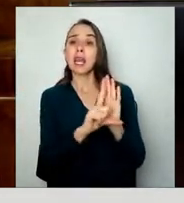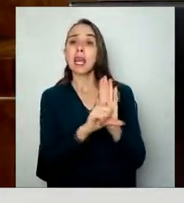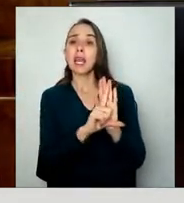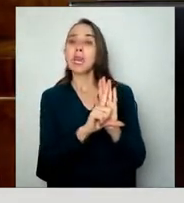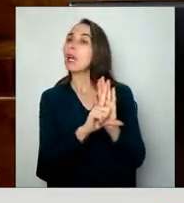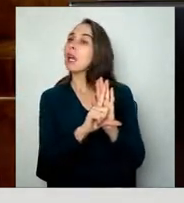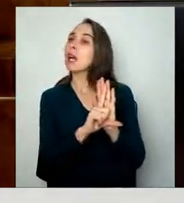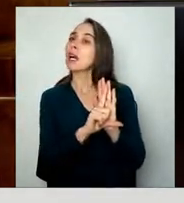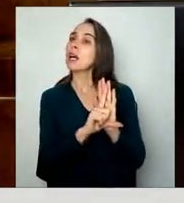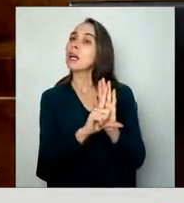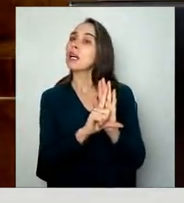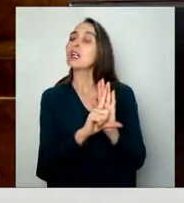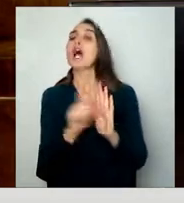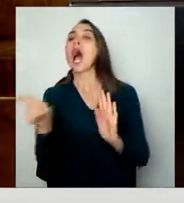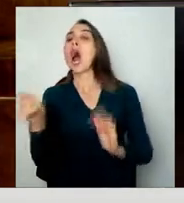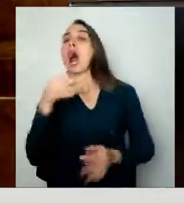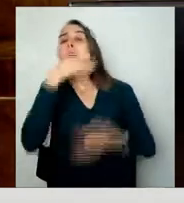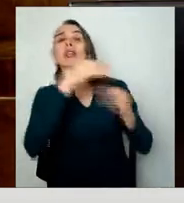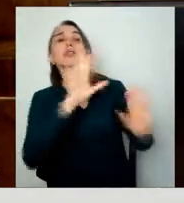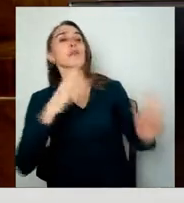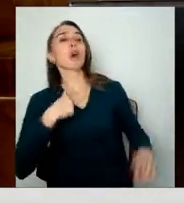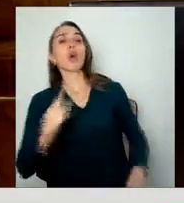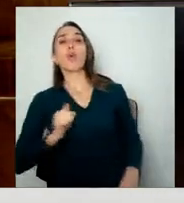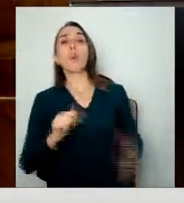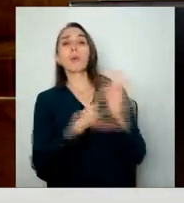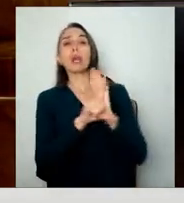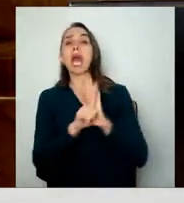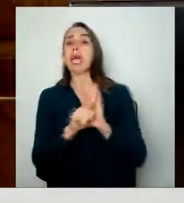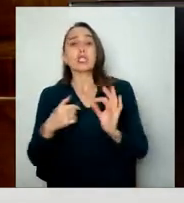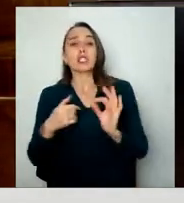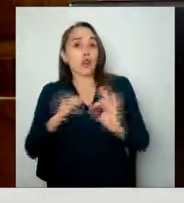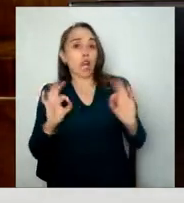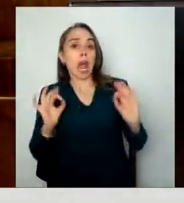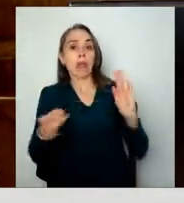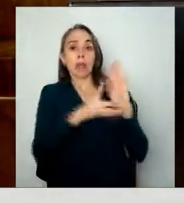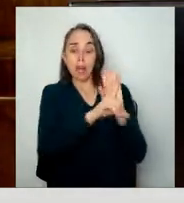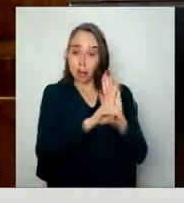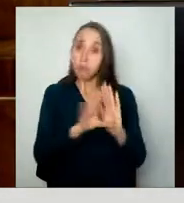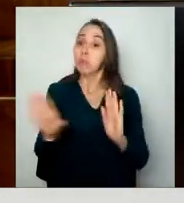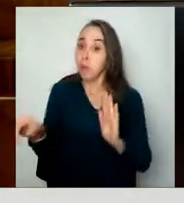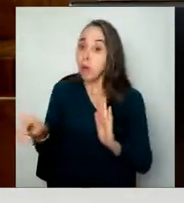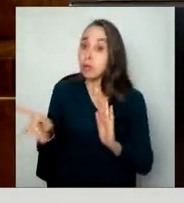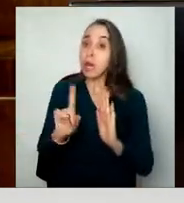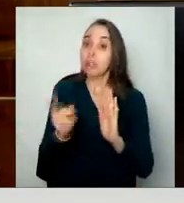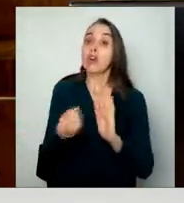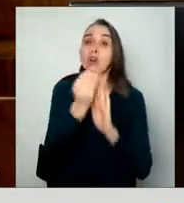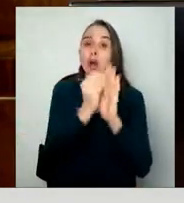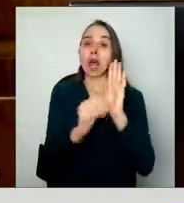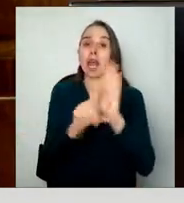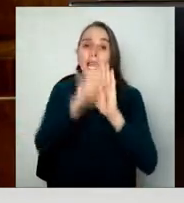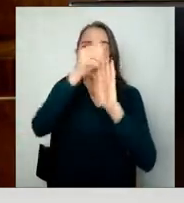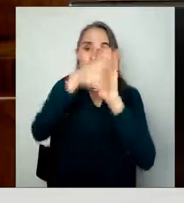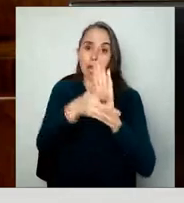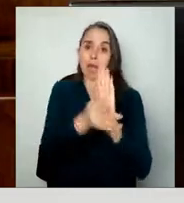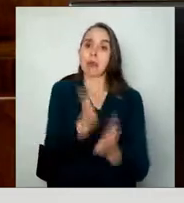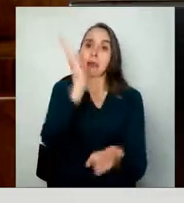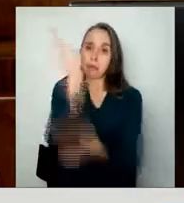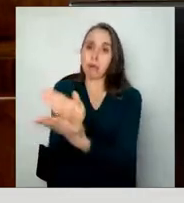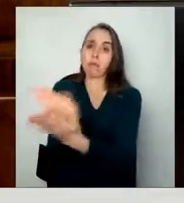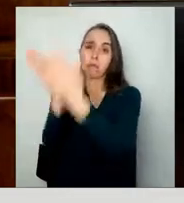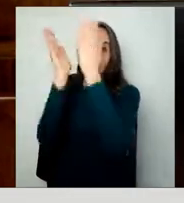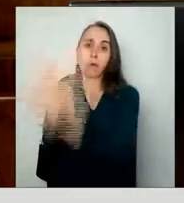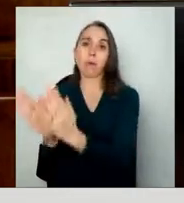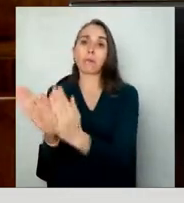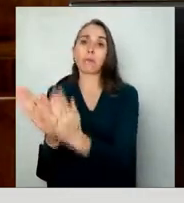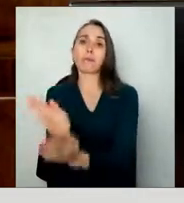todo conforme a la ley y que por lo tanto no va a haber delito Bueno hay que perfeccionar esa legislación que sea más dura más eficiente más rigurosa y eso es lo que está haciendo